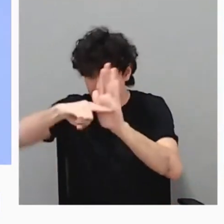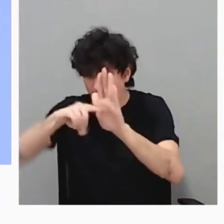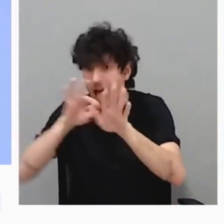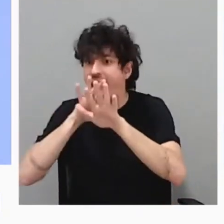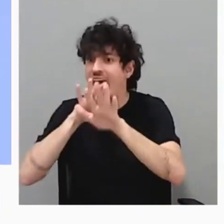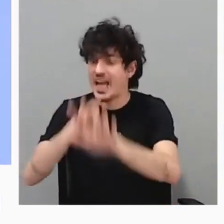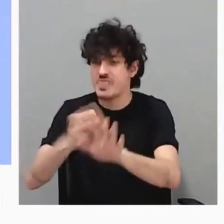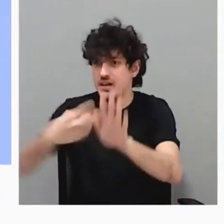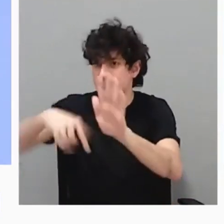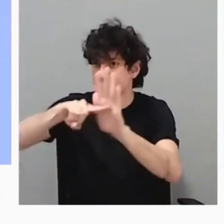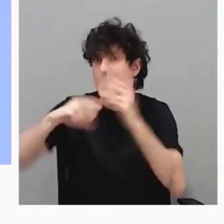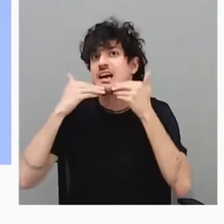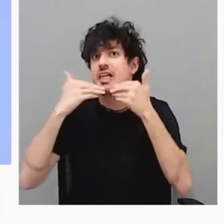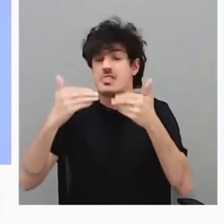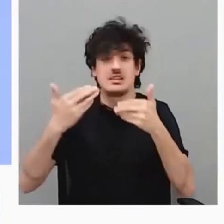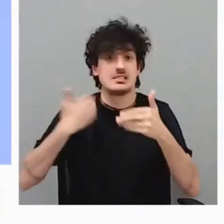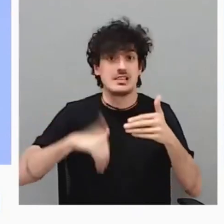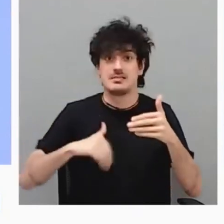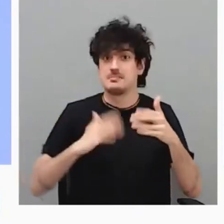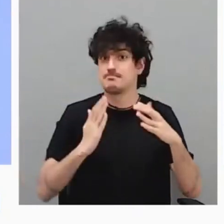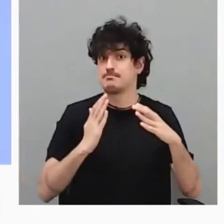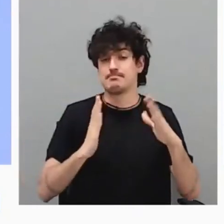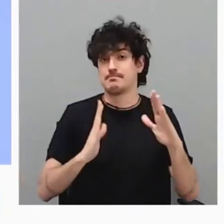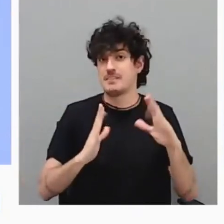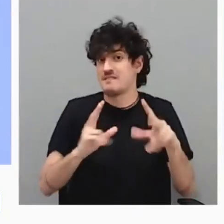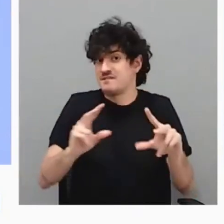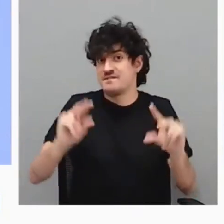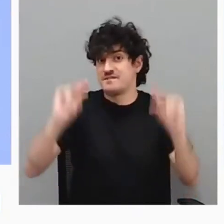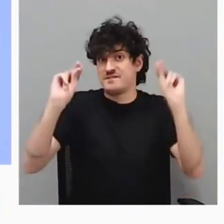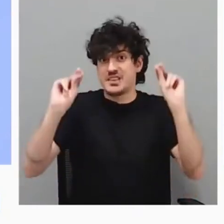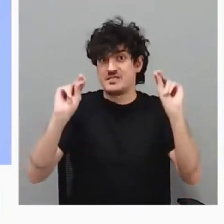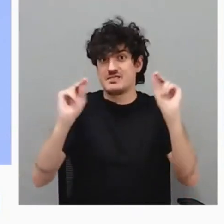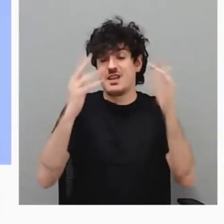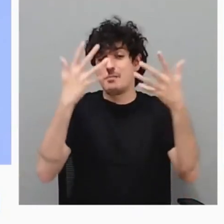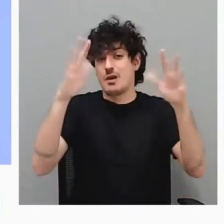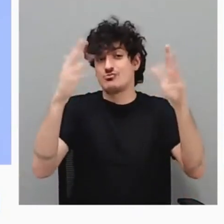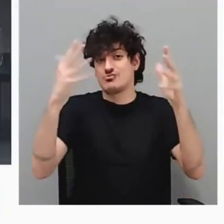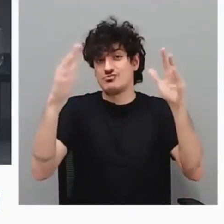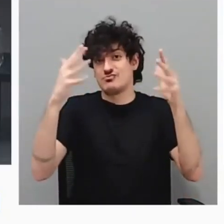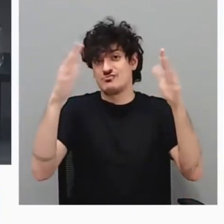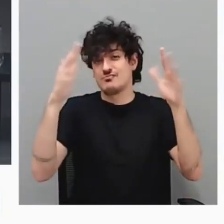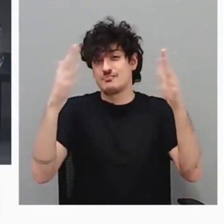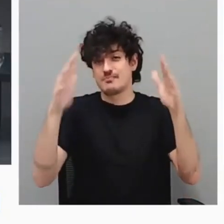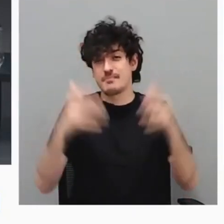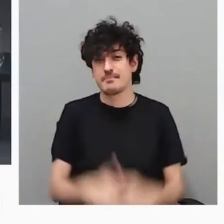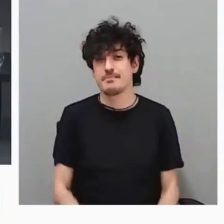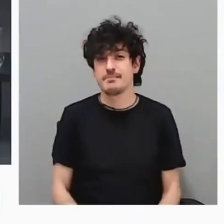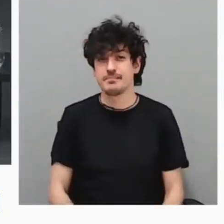dejamos aquí. Y damos paso a la siguiente. Un fuerte aplauso para los ponentes.